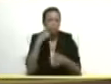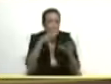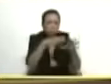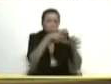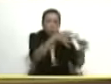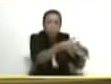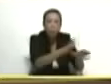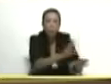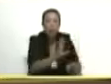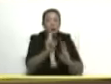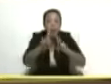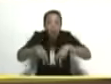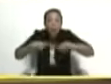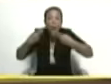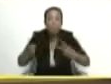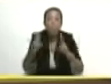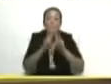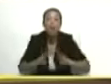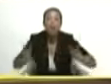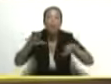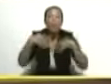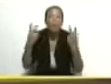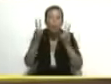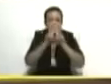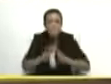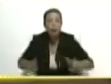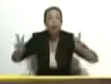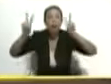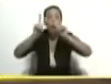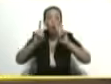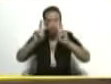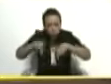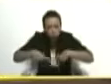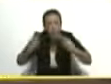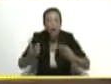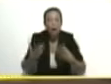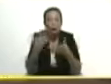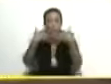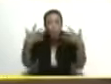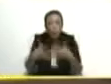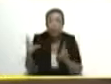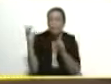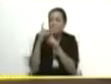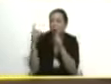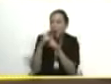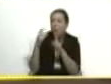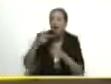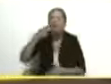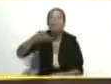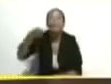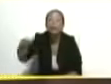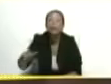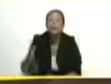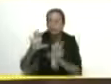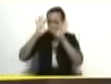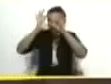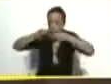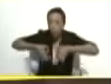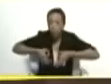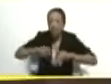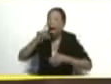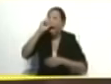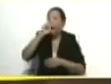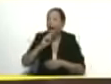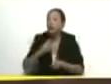Y hemos ido renovando los valores, hemos ido renovando la narrativa, el discurso, las políticas. Años